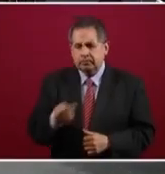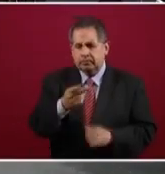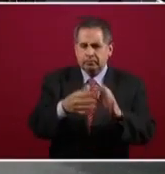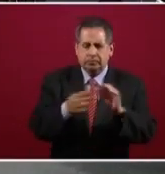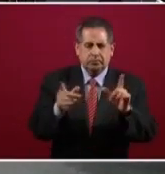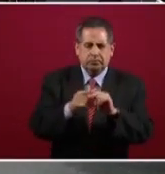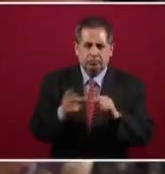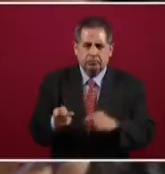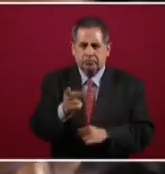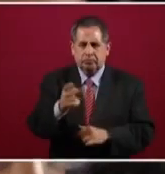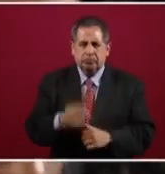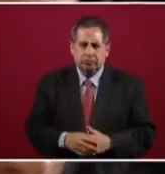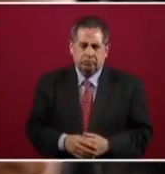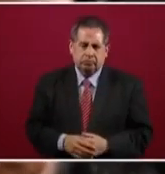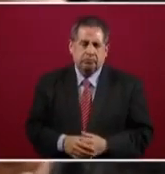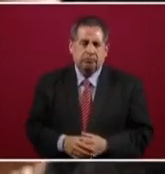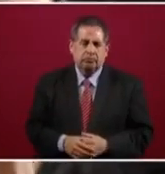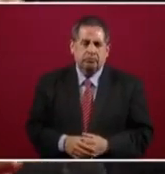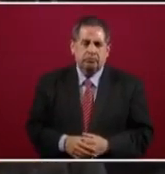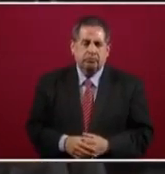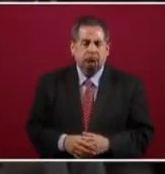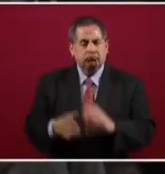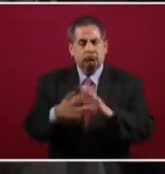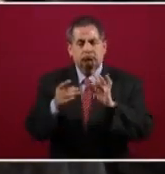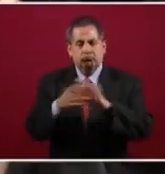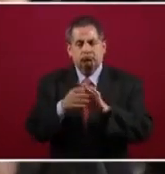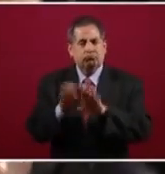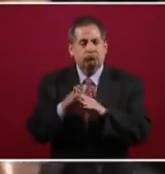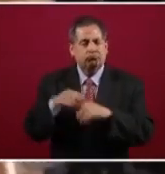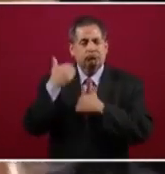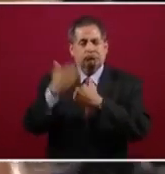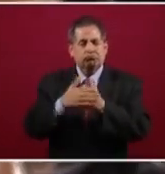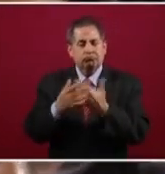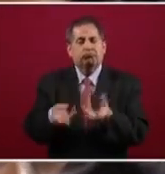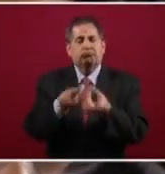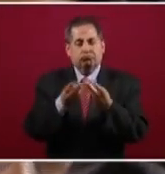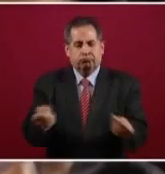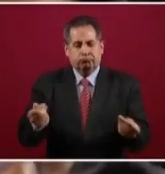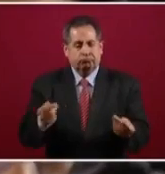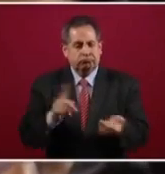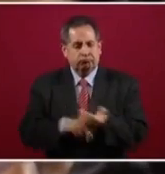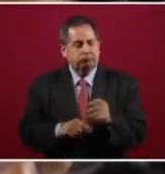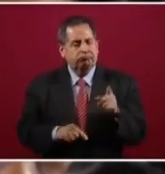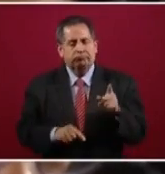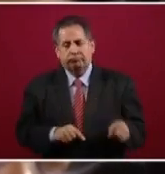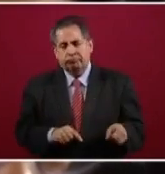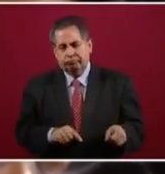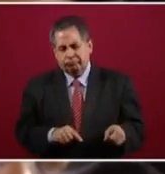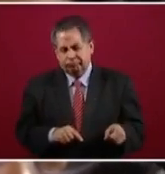brevemente, se habla ya de la inminente desaparición del